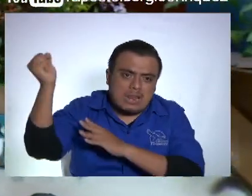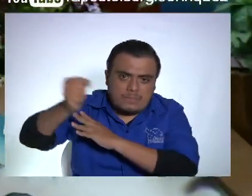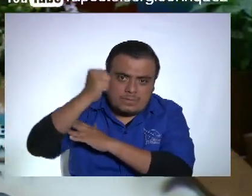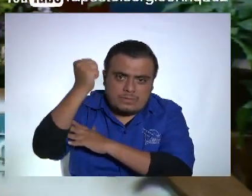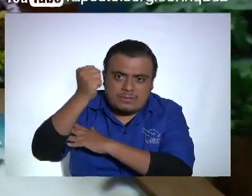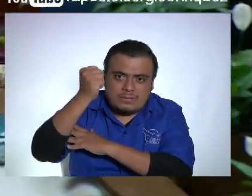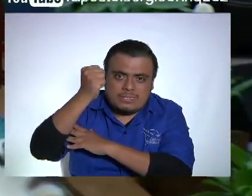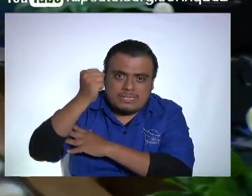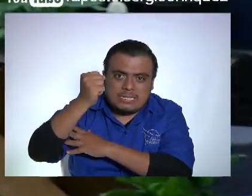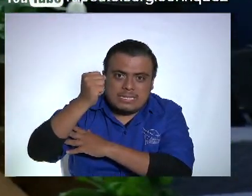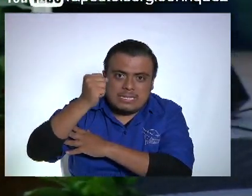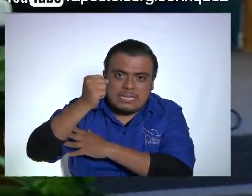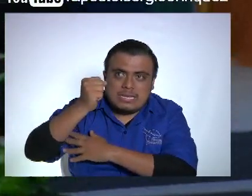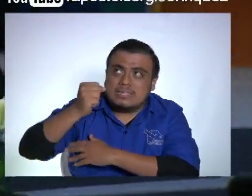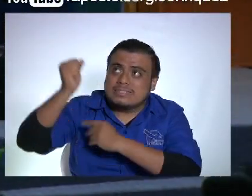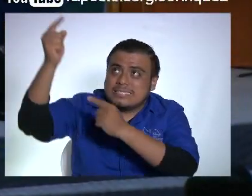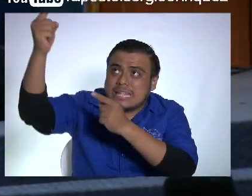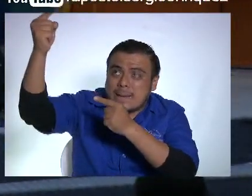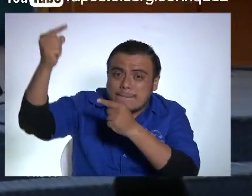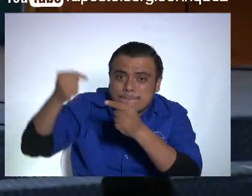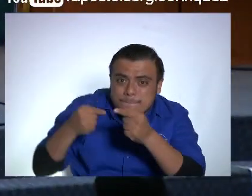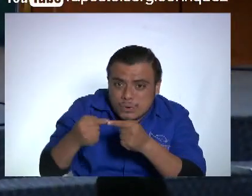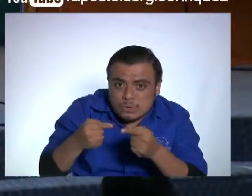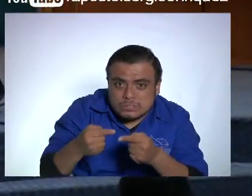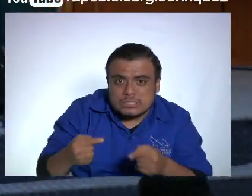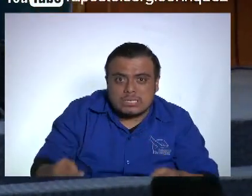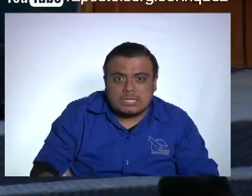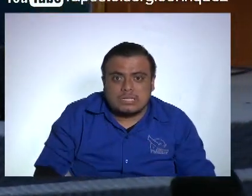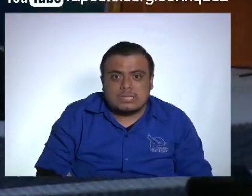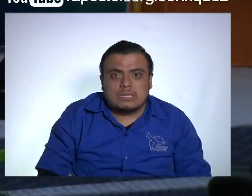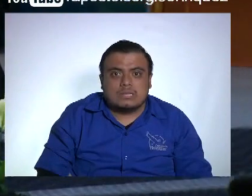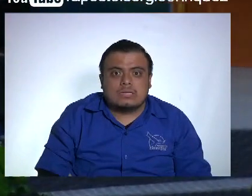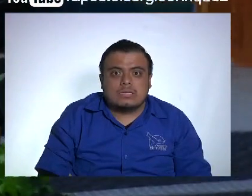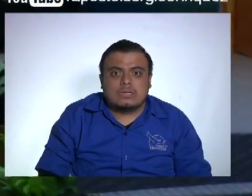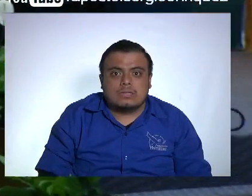pronta, que la victoria está pronta.